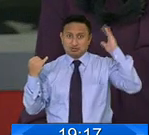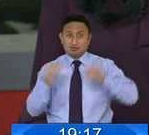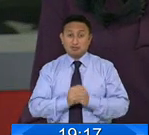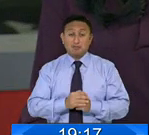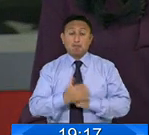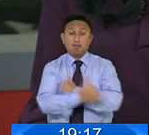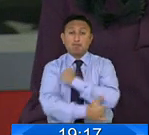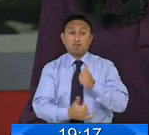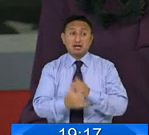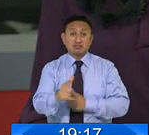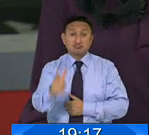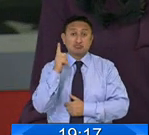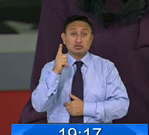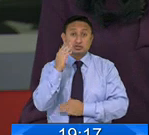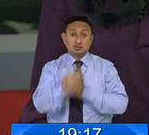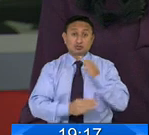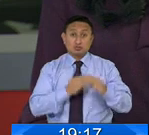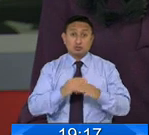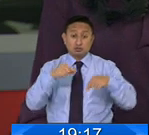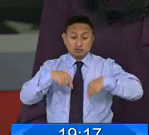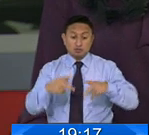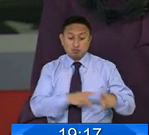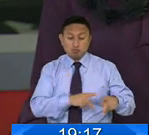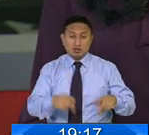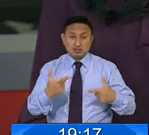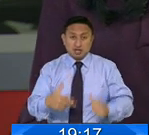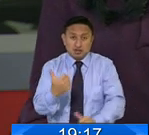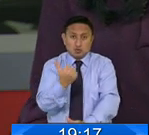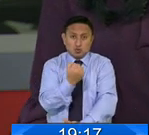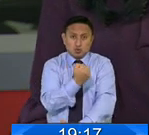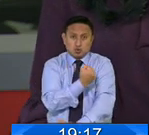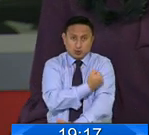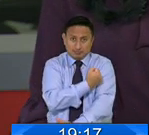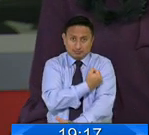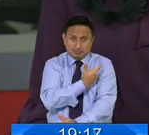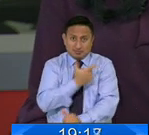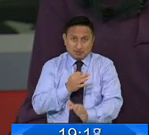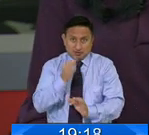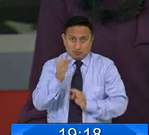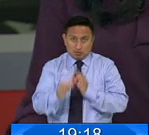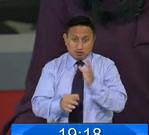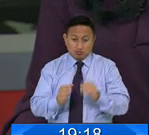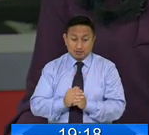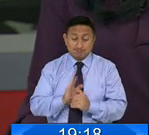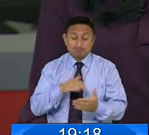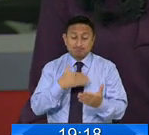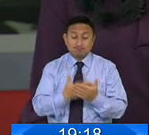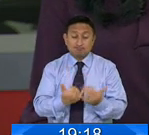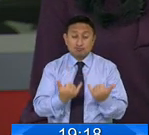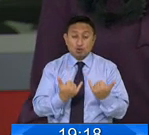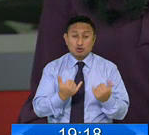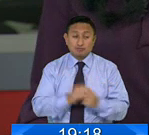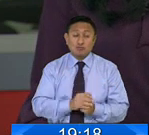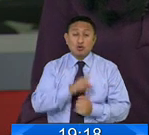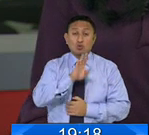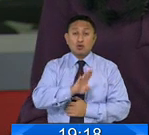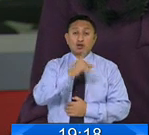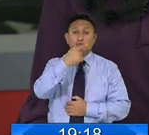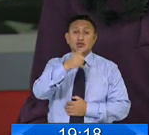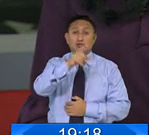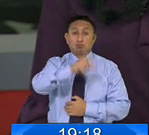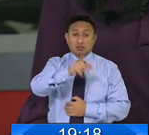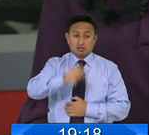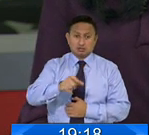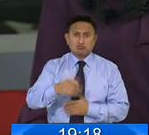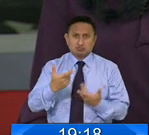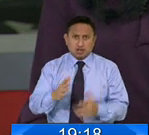convierte en el país líder del mundo en el plan de inmunización contra el COVID-19. Hasta la fecha, más de 4 millones de